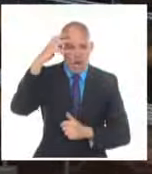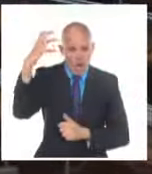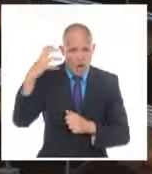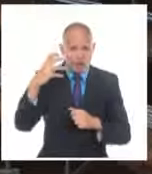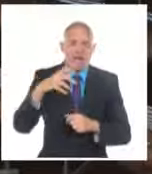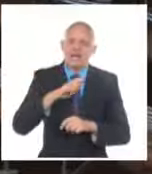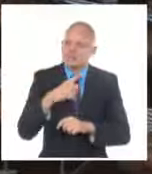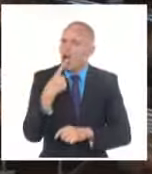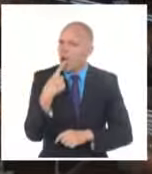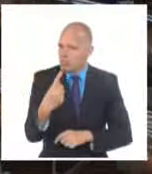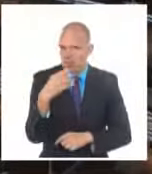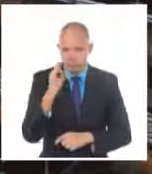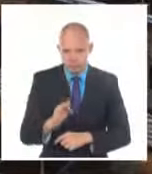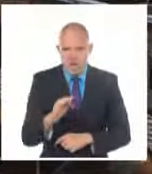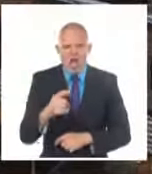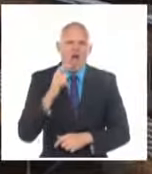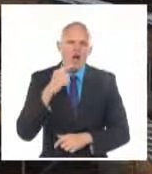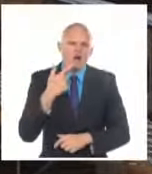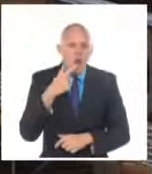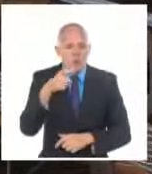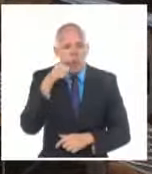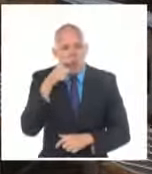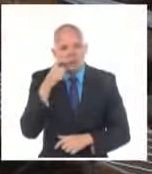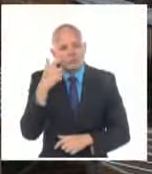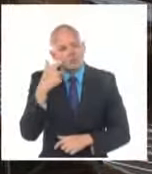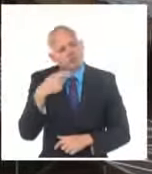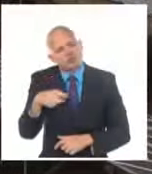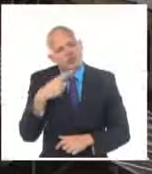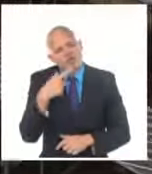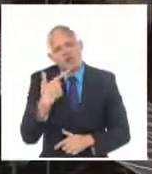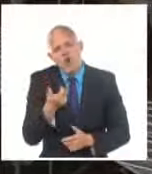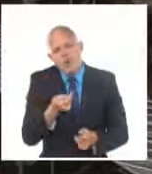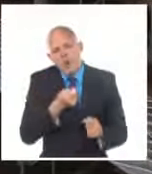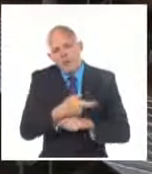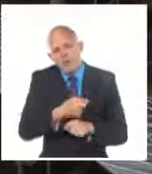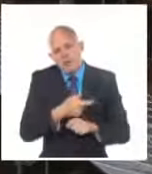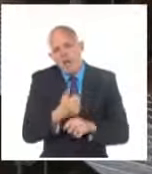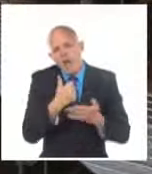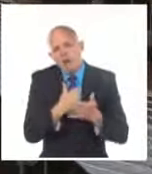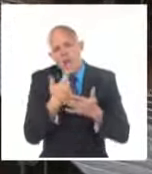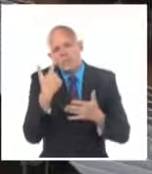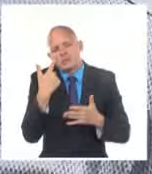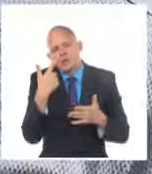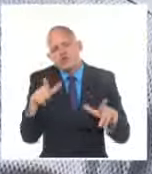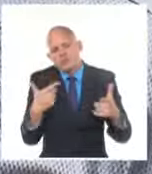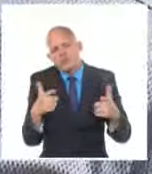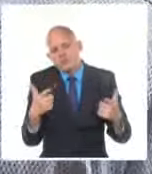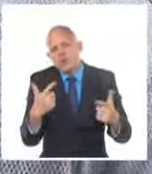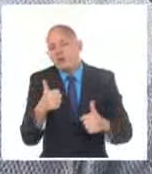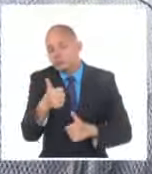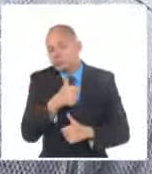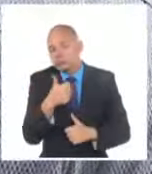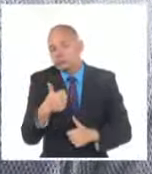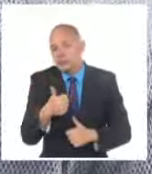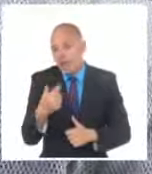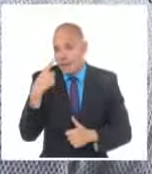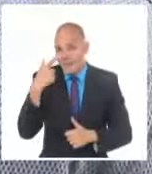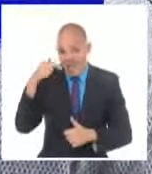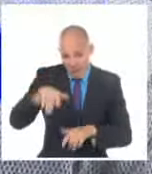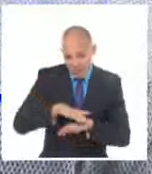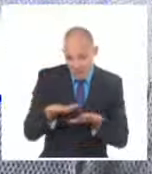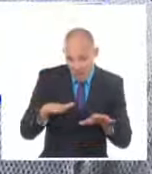dan seguimiento constante a la inversión. Esto nos permite tener soberanía en el municipio. Y nosotros, las autoridades del